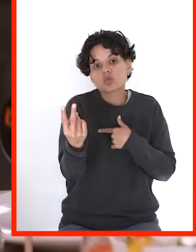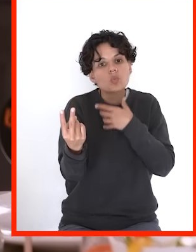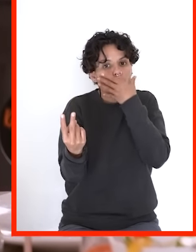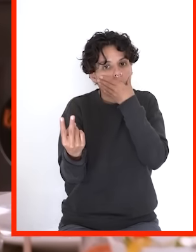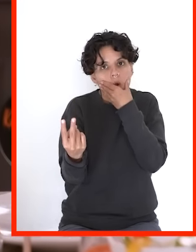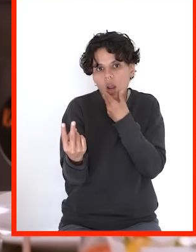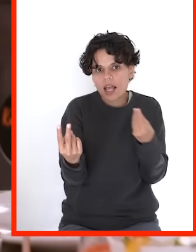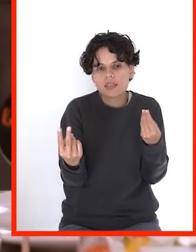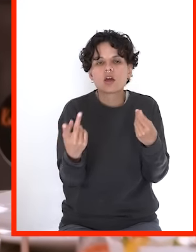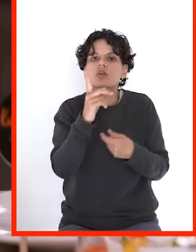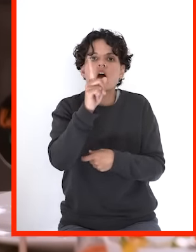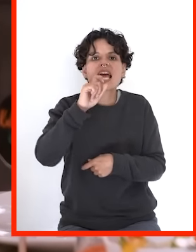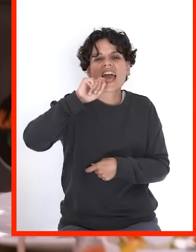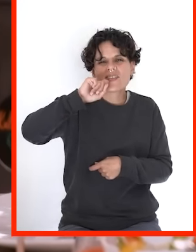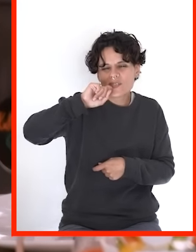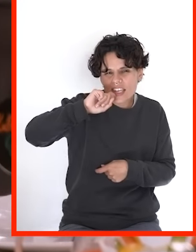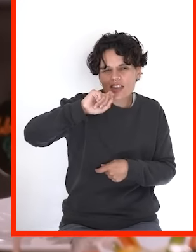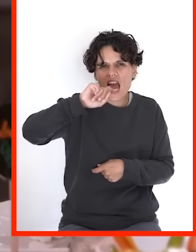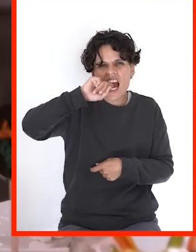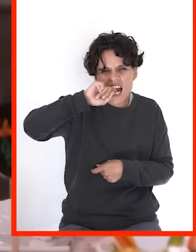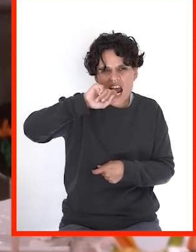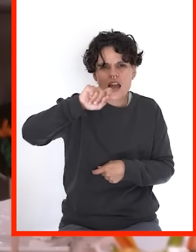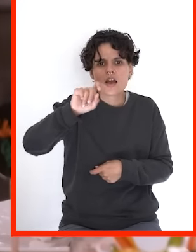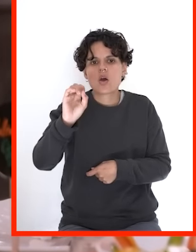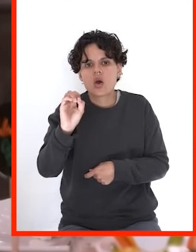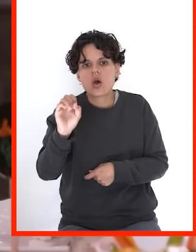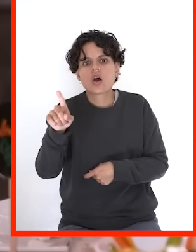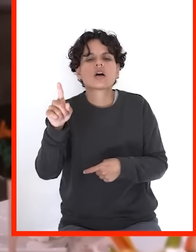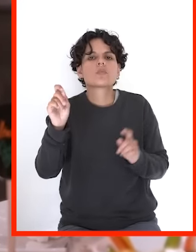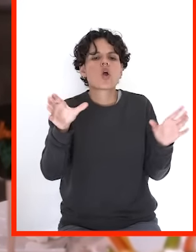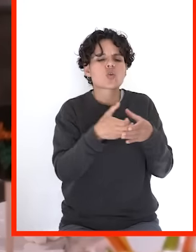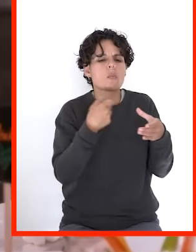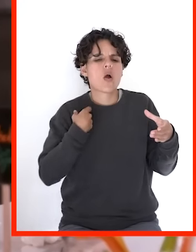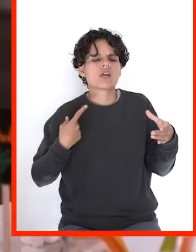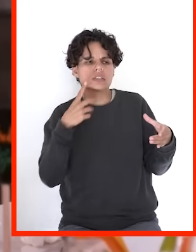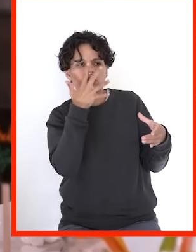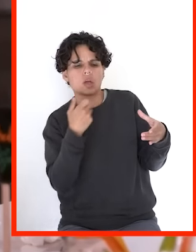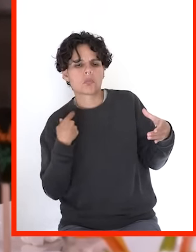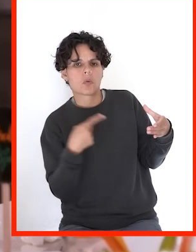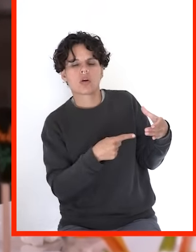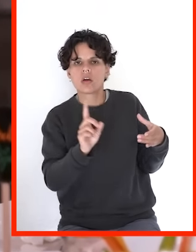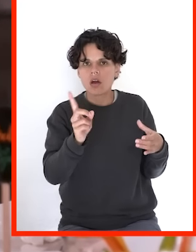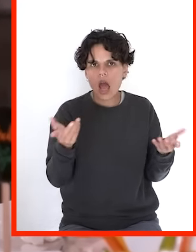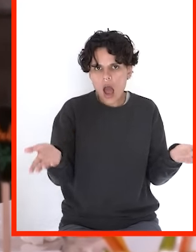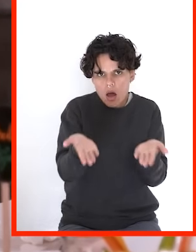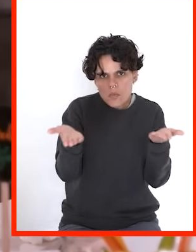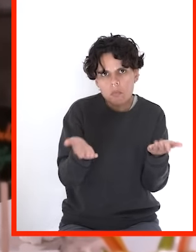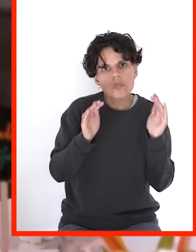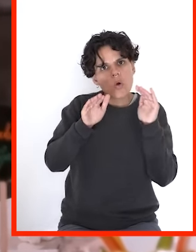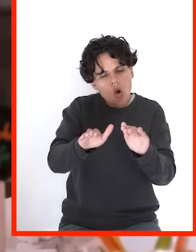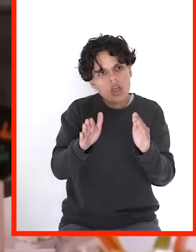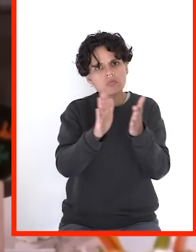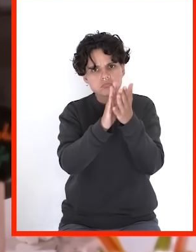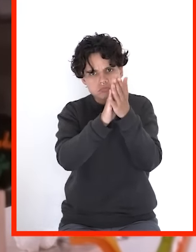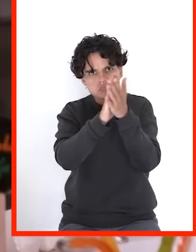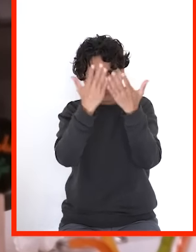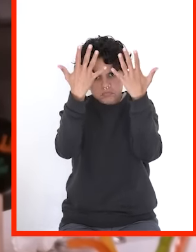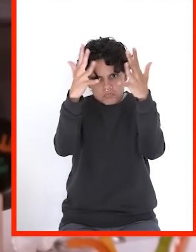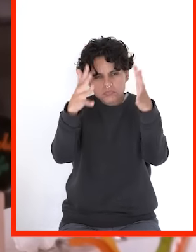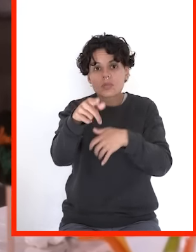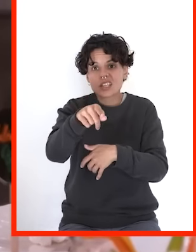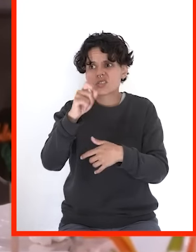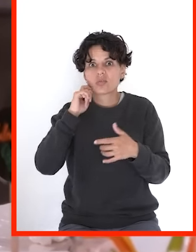vez de ser envidioso, en vez de pensar que atenta contra el grupo, lo apoyan, lo estimulan, lo celebran, y eso loco no